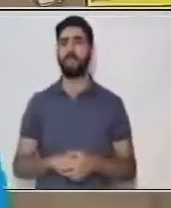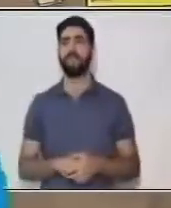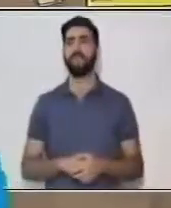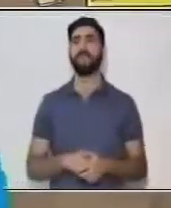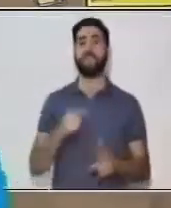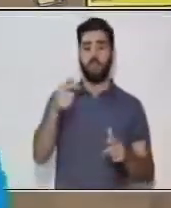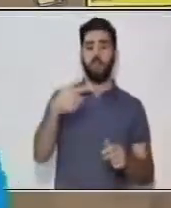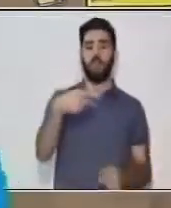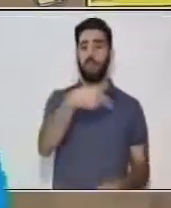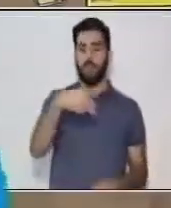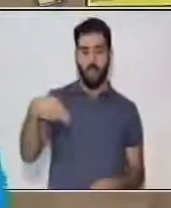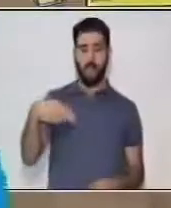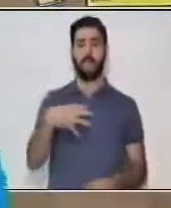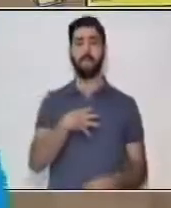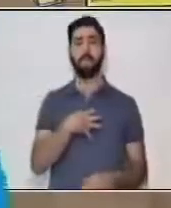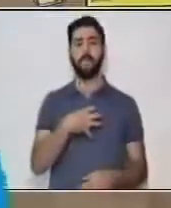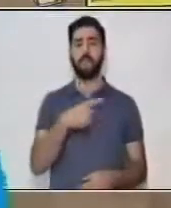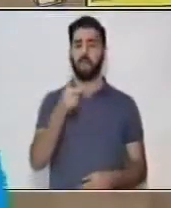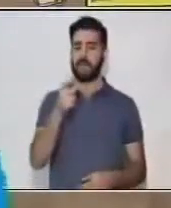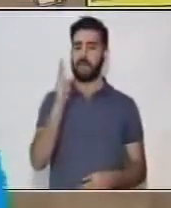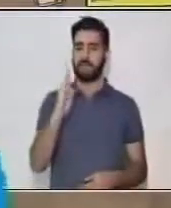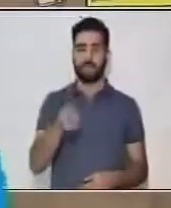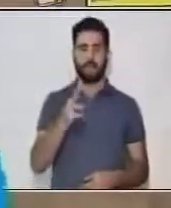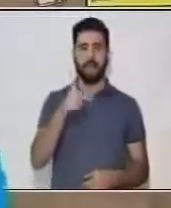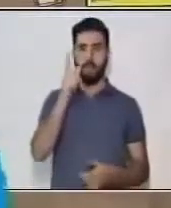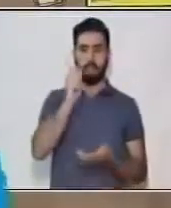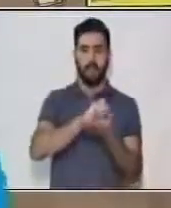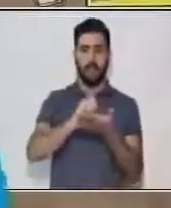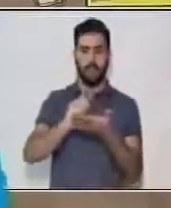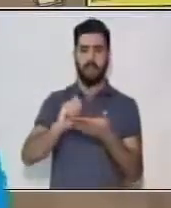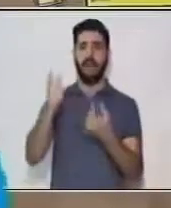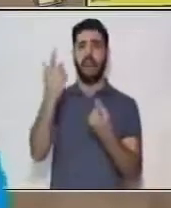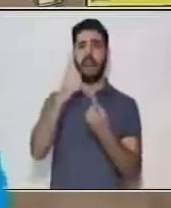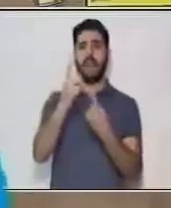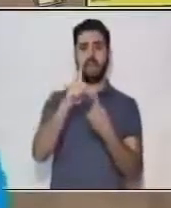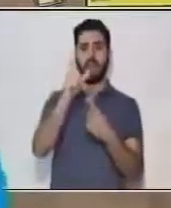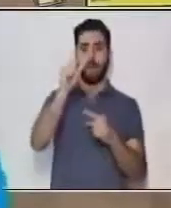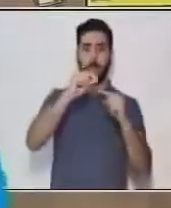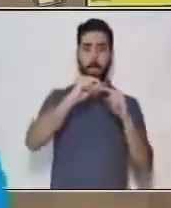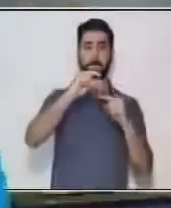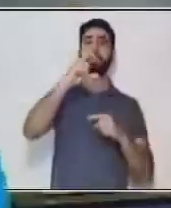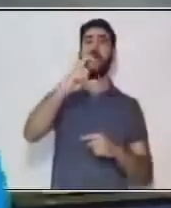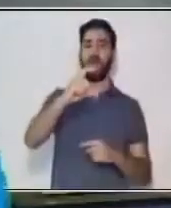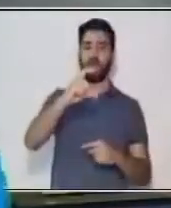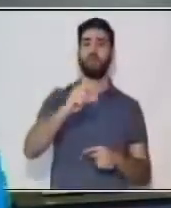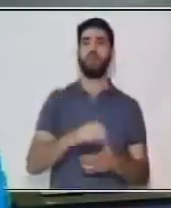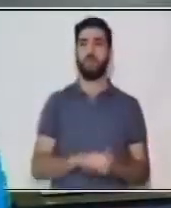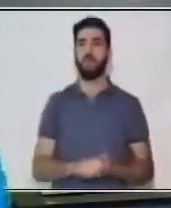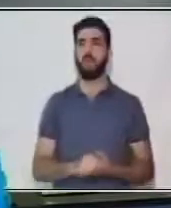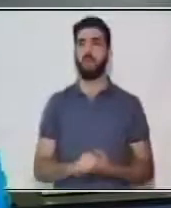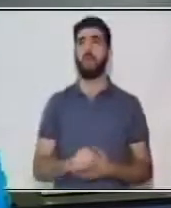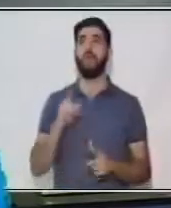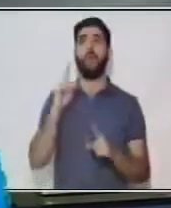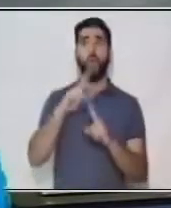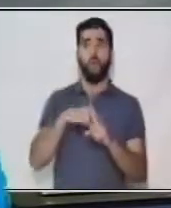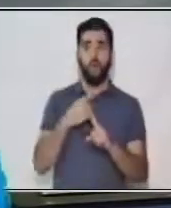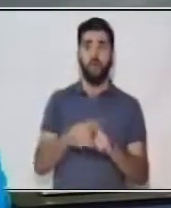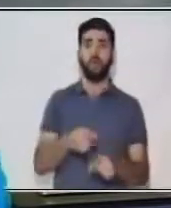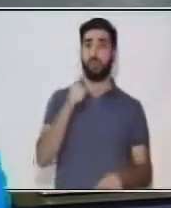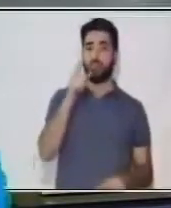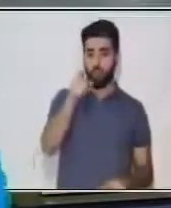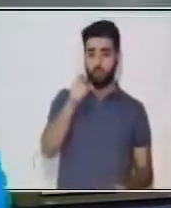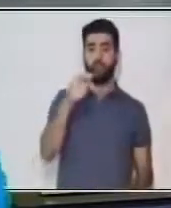nombres propios siempre se escriben con letra inicial mayúscula. Cuando tú y yo